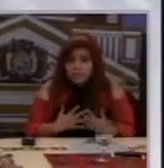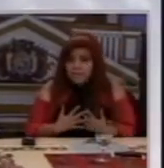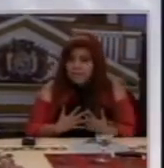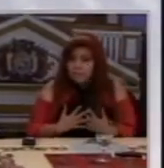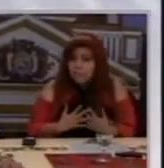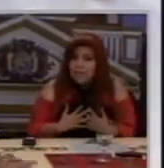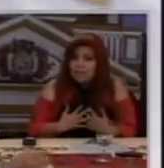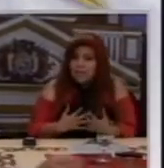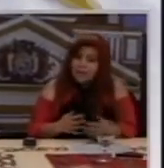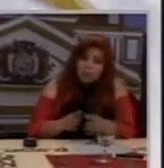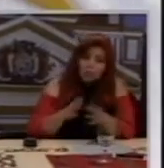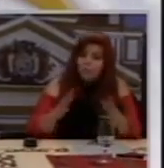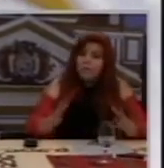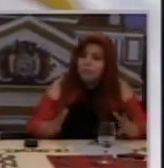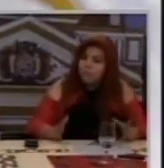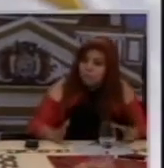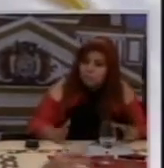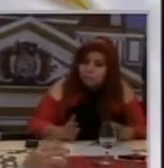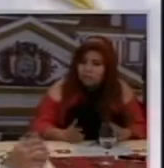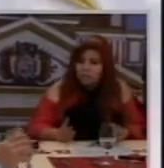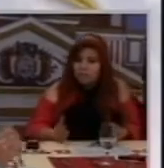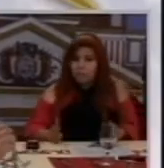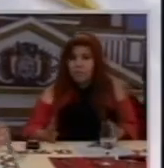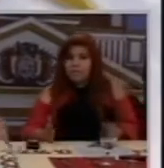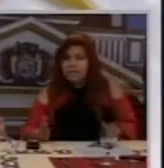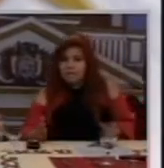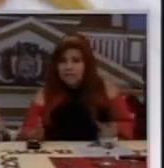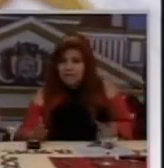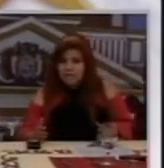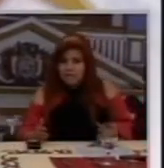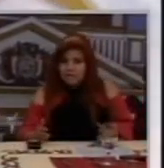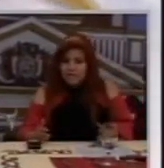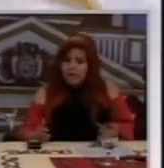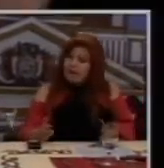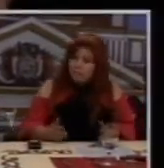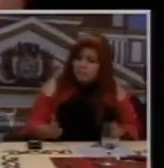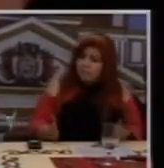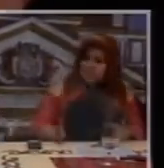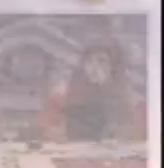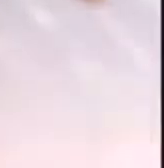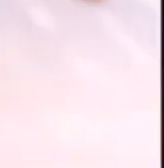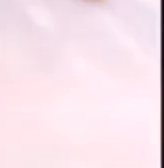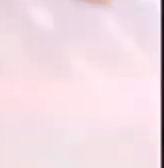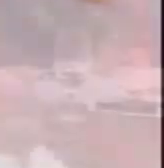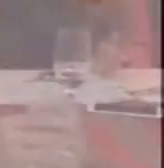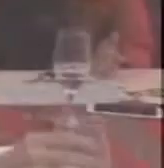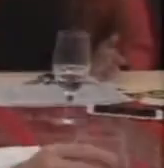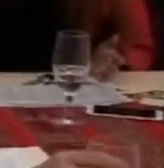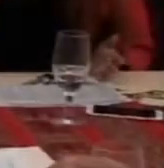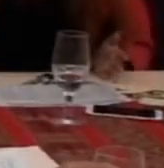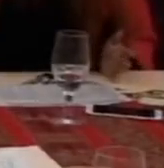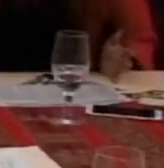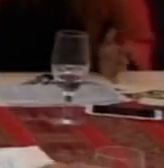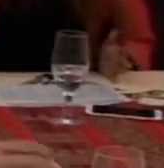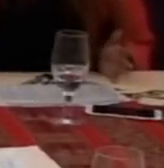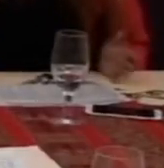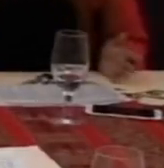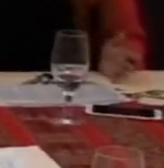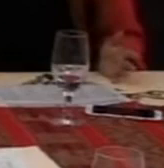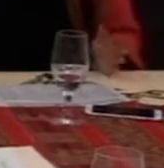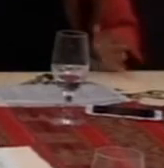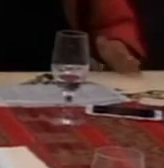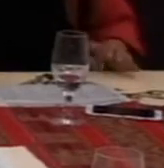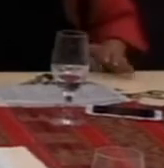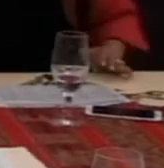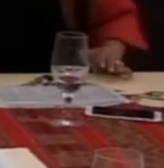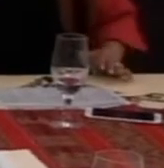he sido política también, en algún periodo de nuestra vida política ha habido de verdad una independencia. Yo me acuerdo cómo don